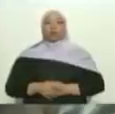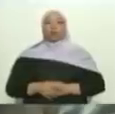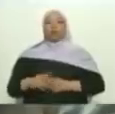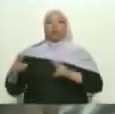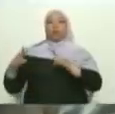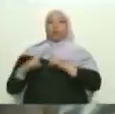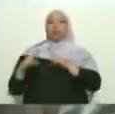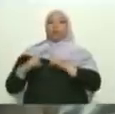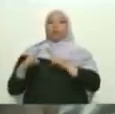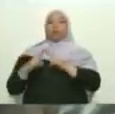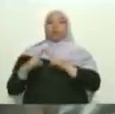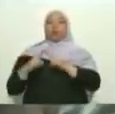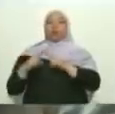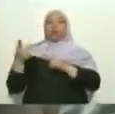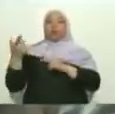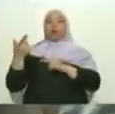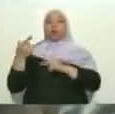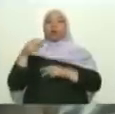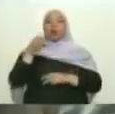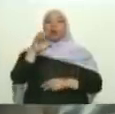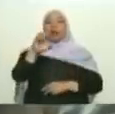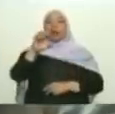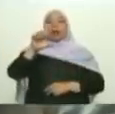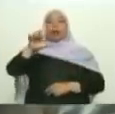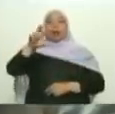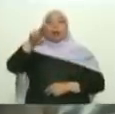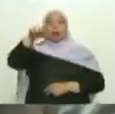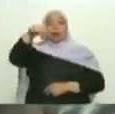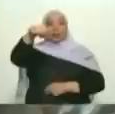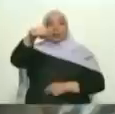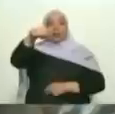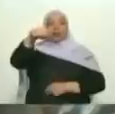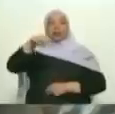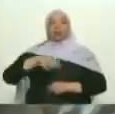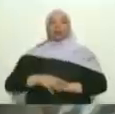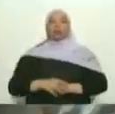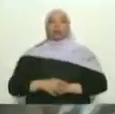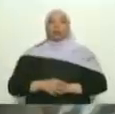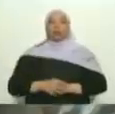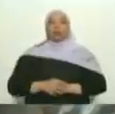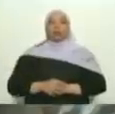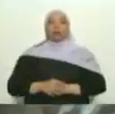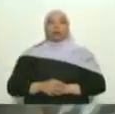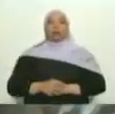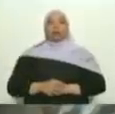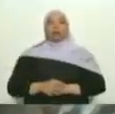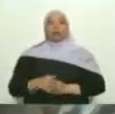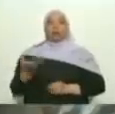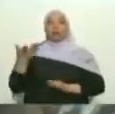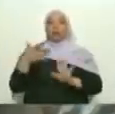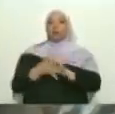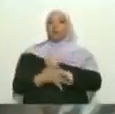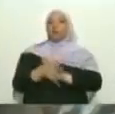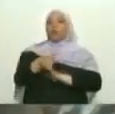conocido en los bajos fondos como LL. Imagínense, LL. Él allí